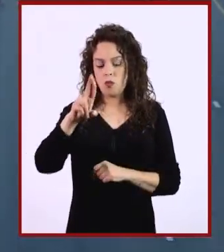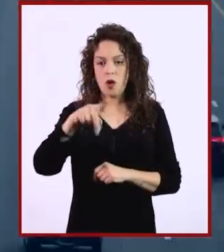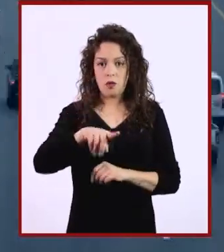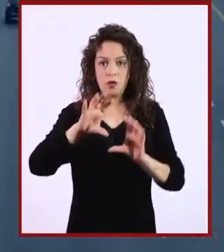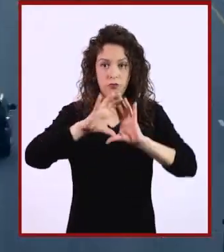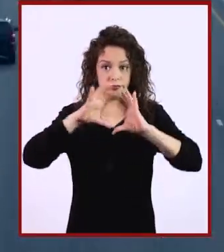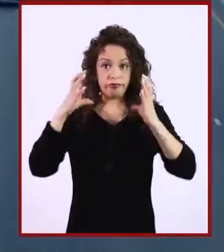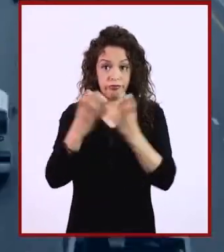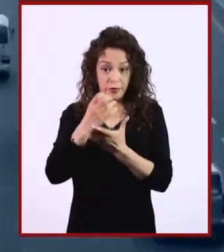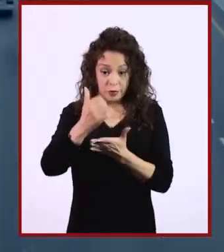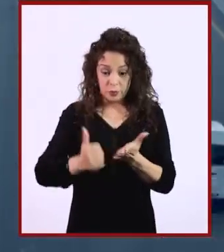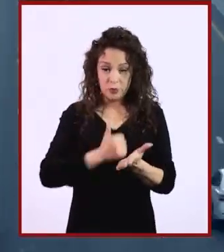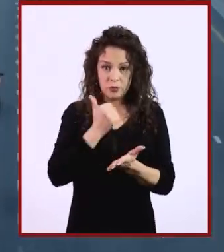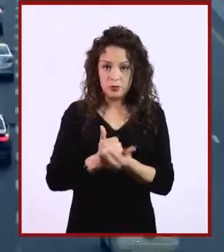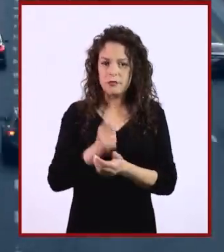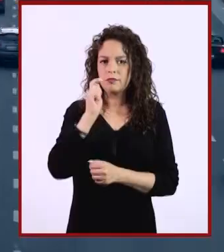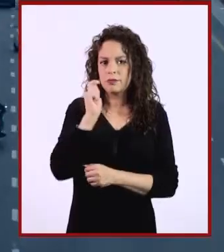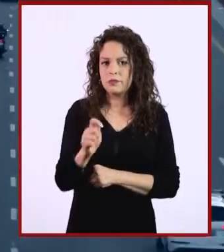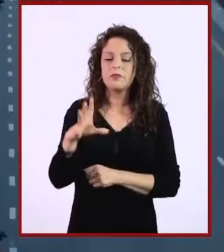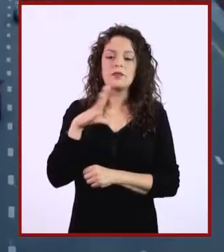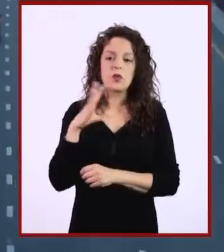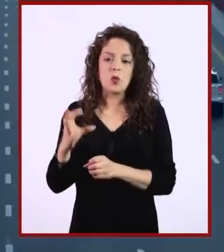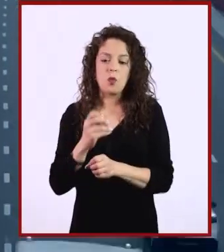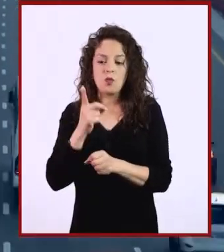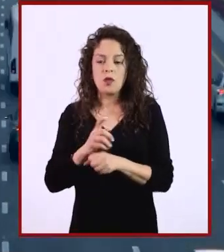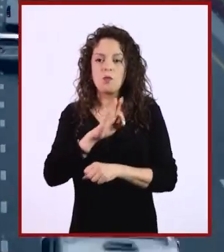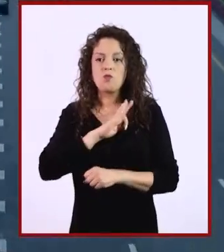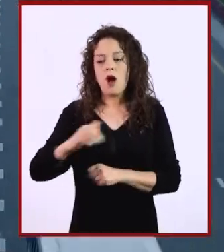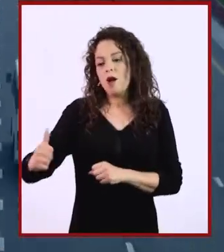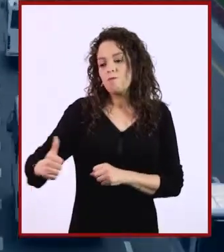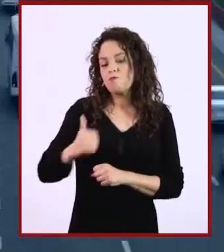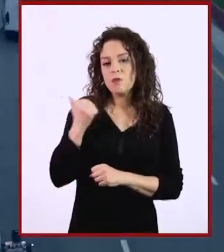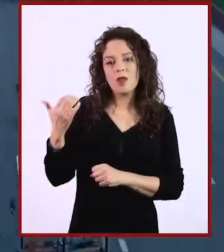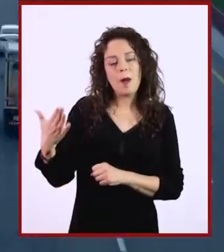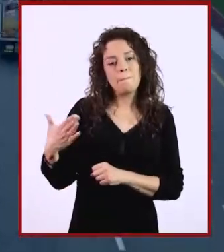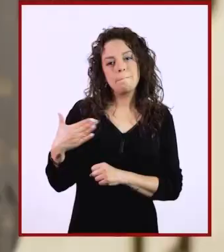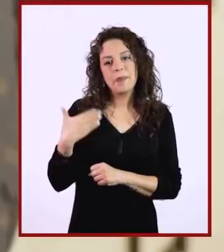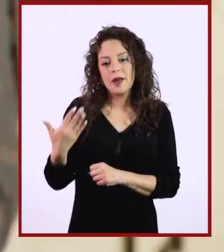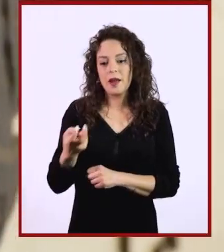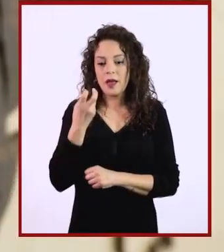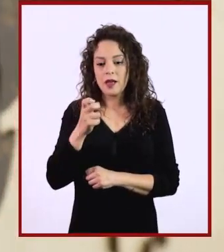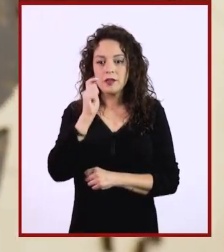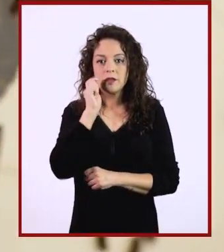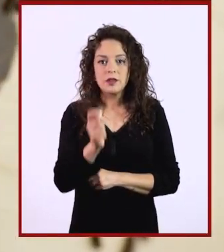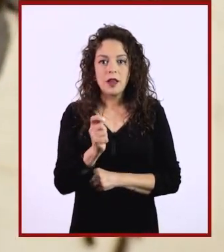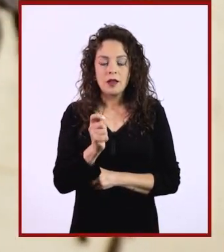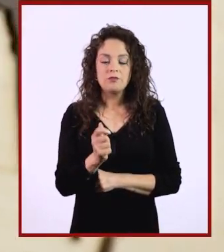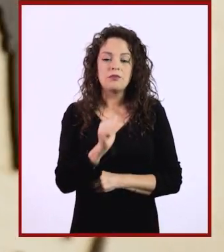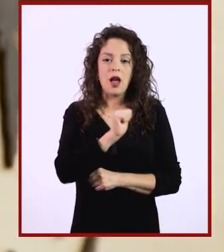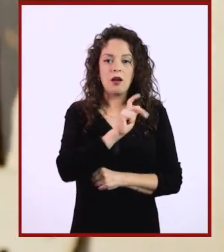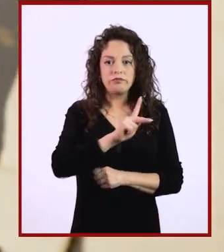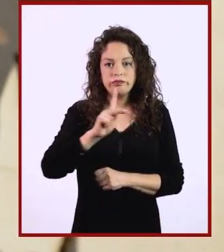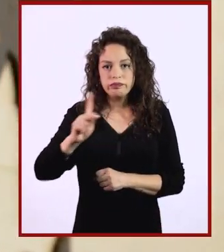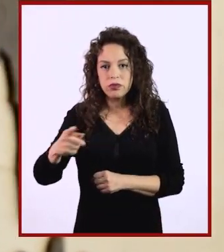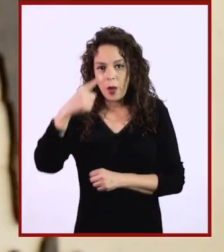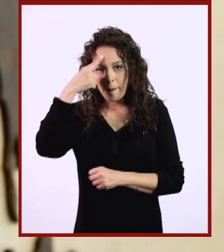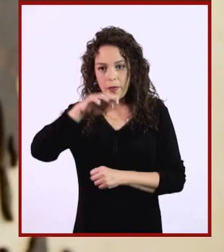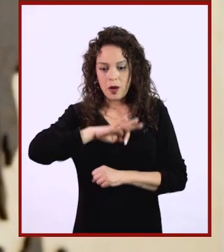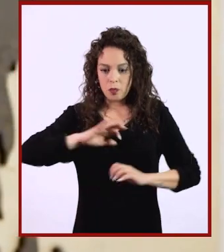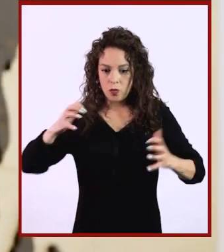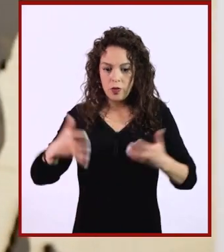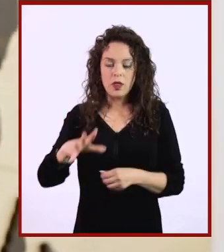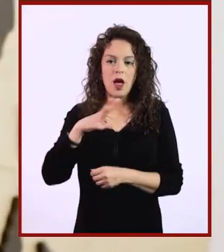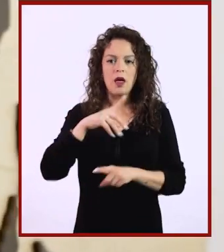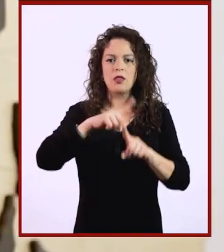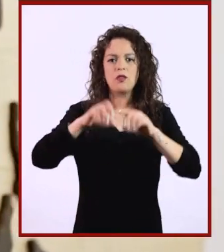por ejemplo, que tenemos esta oportunidad de aprovechar como estas plataformas, ¿no?, de acción que presentan